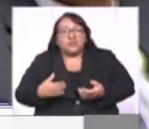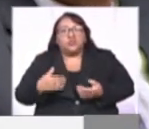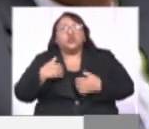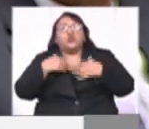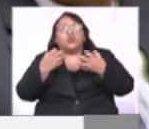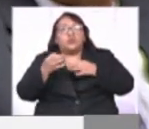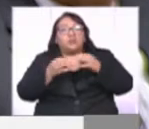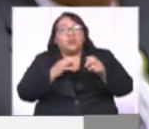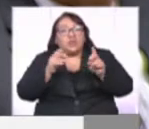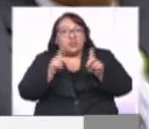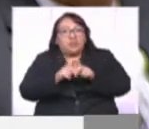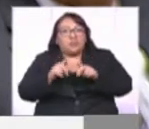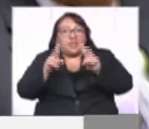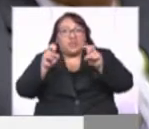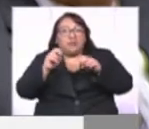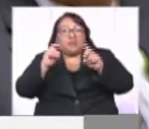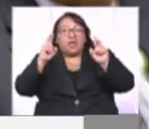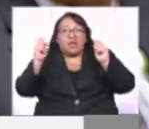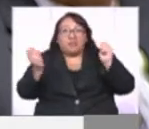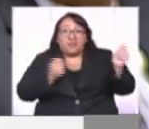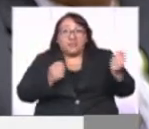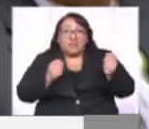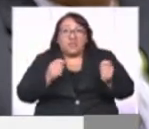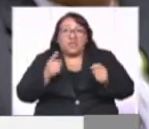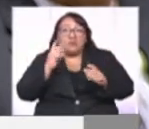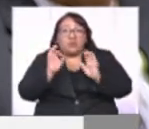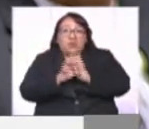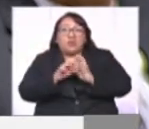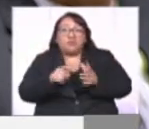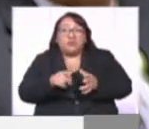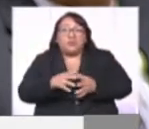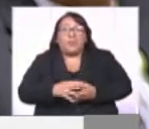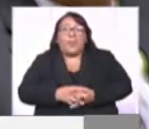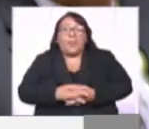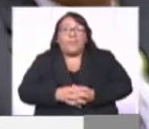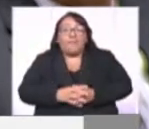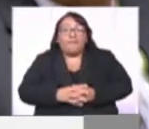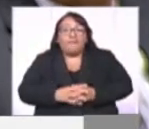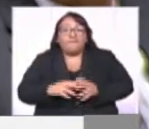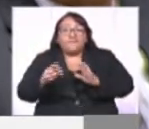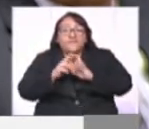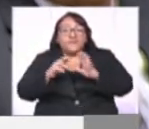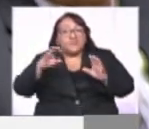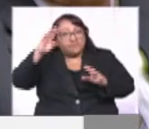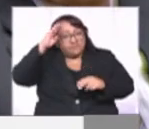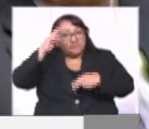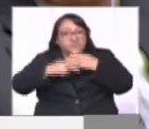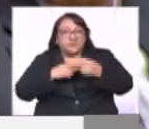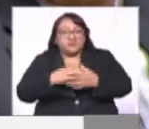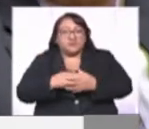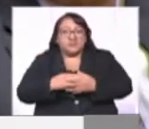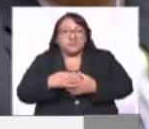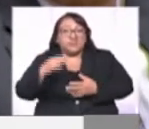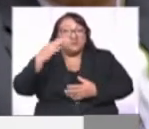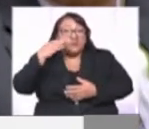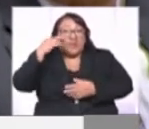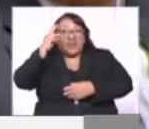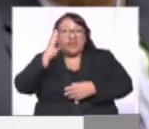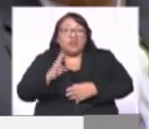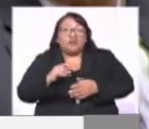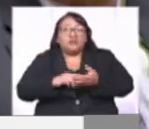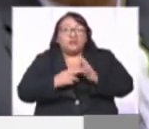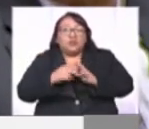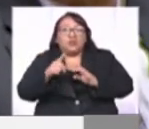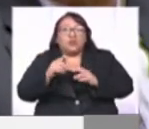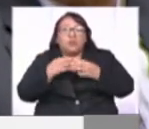quiero señalar, por ejemplo, en el tema de administración, que, por ejemplo, en la región de Policía Nacional del Perú de Madre de Dios, por ejemplo, esta es